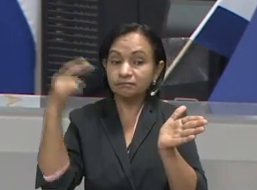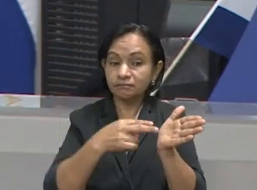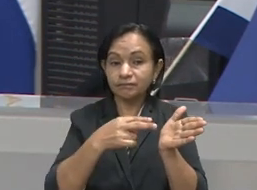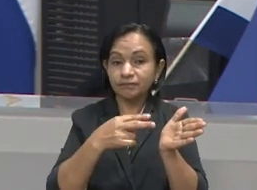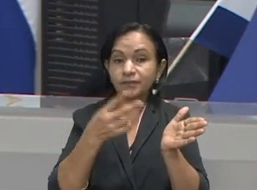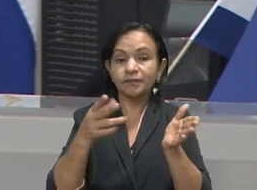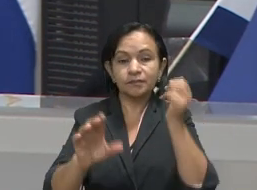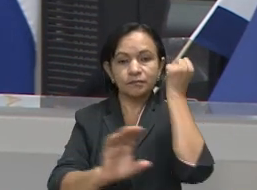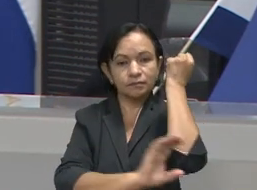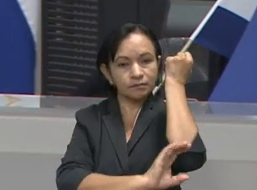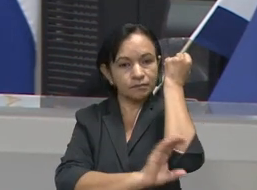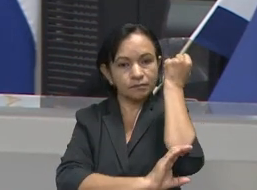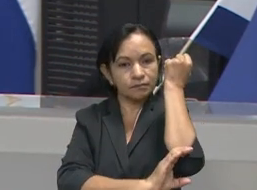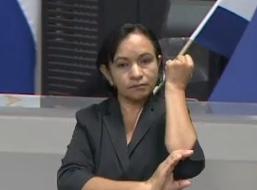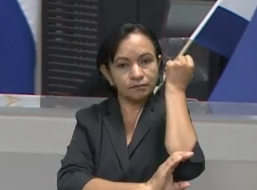Canadá.